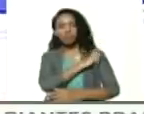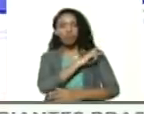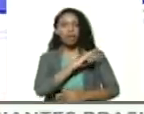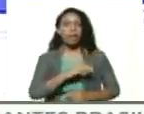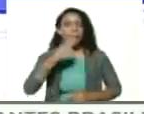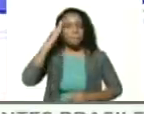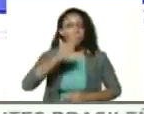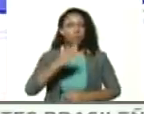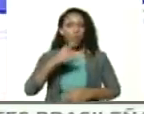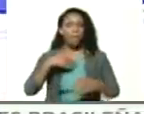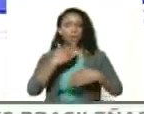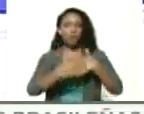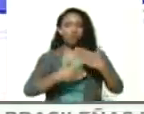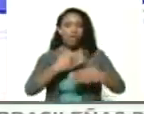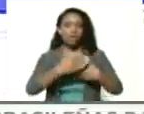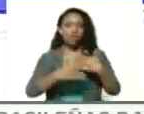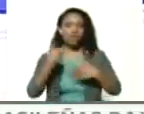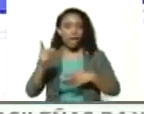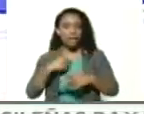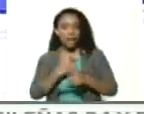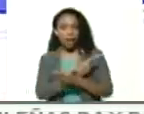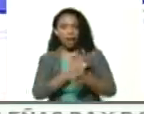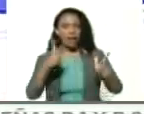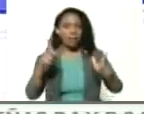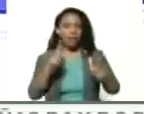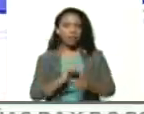para este proceso de liberación,